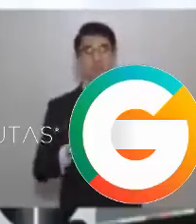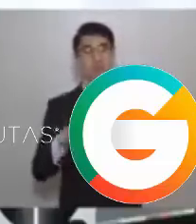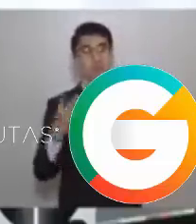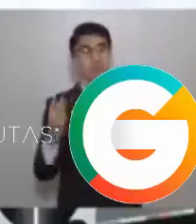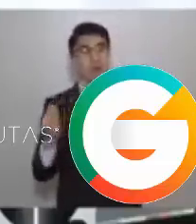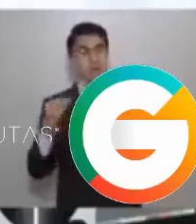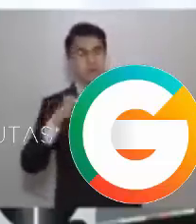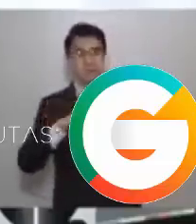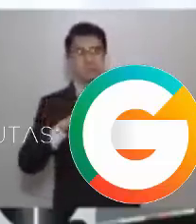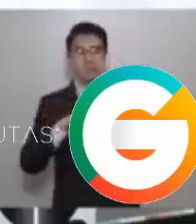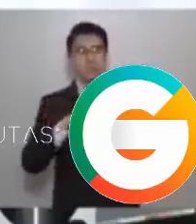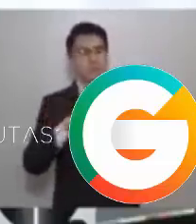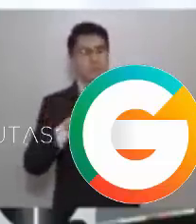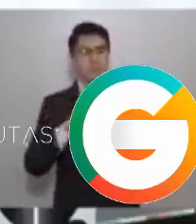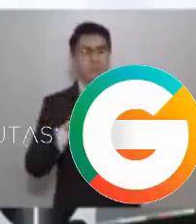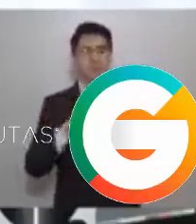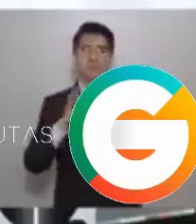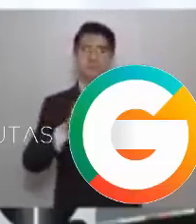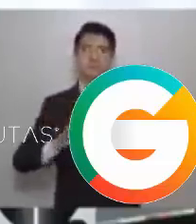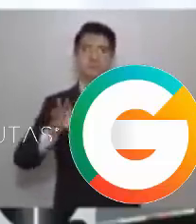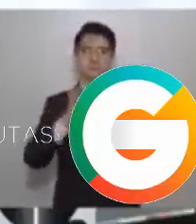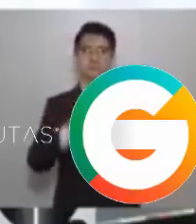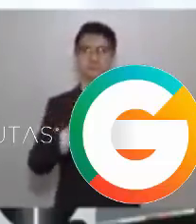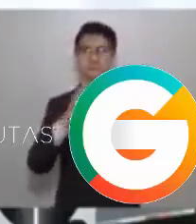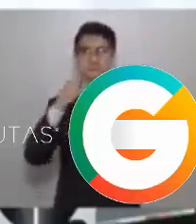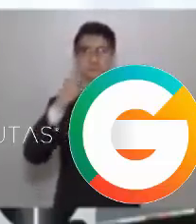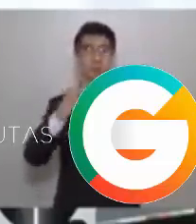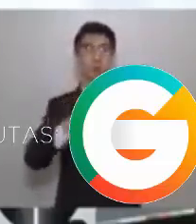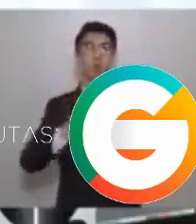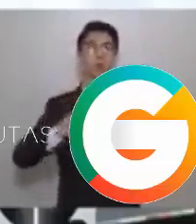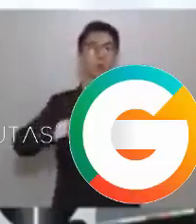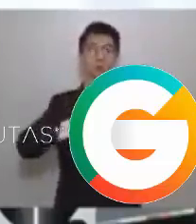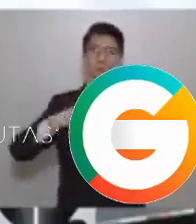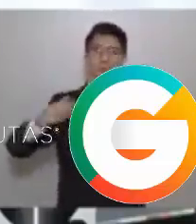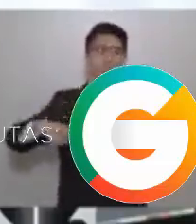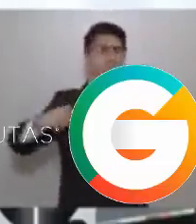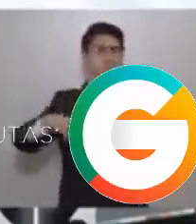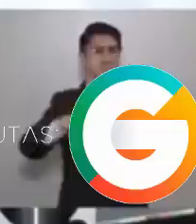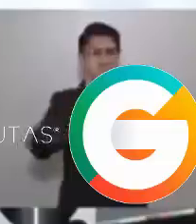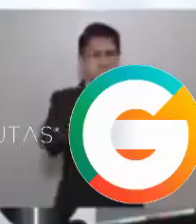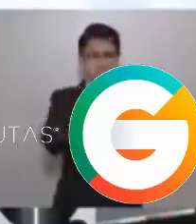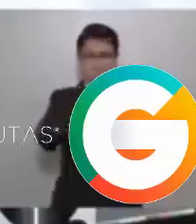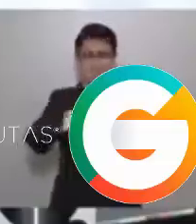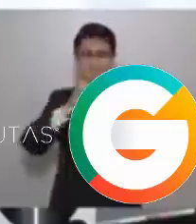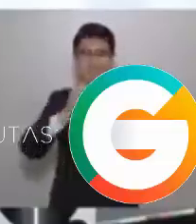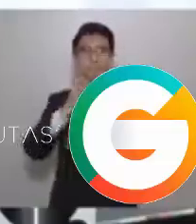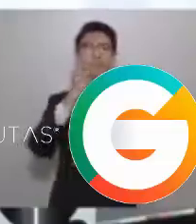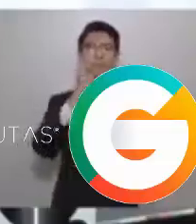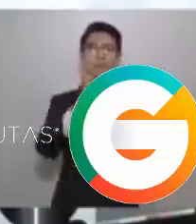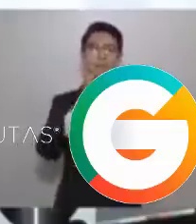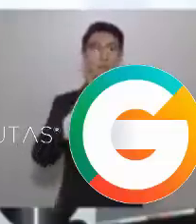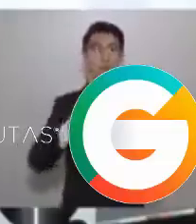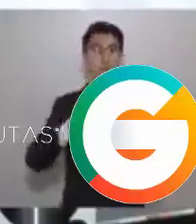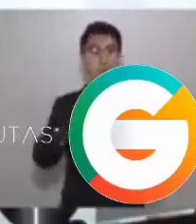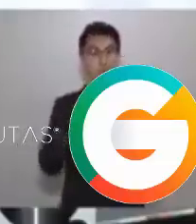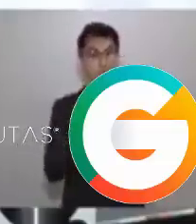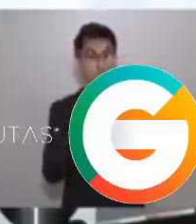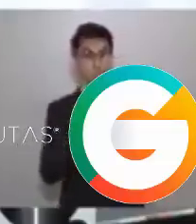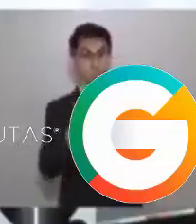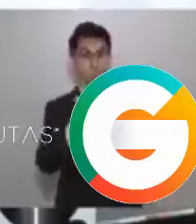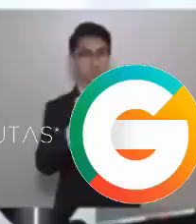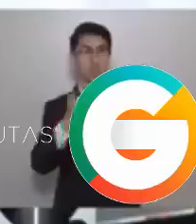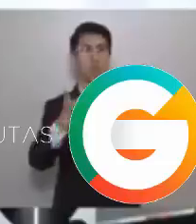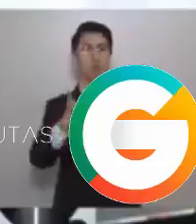que nos ocupa mucho y por eso hemos instruido a la conformación de un grupo especial integrado por agentes